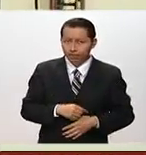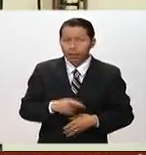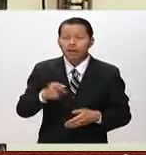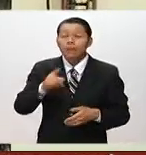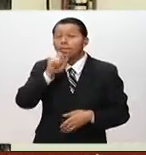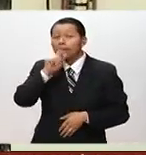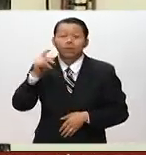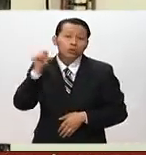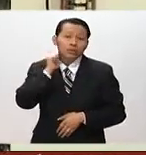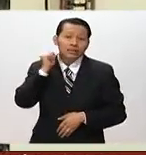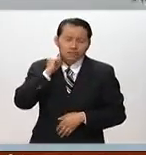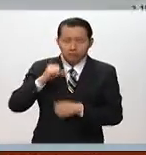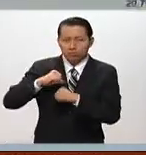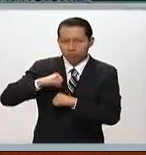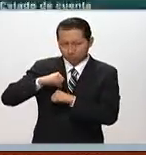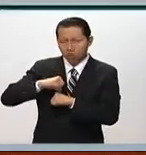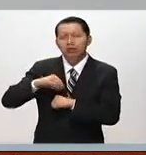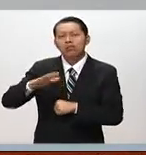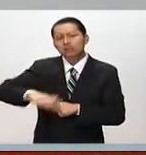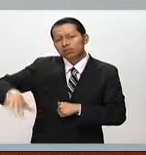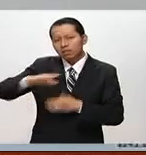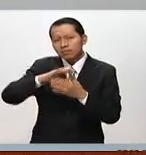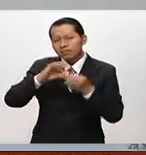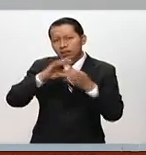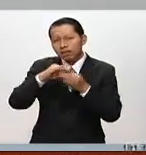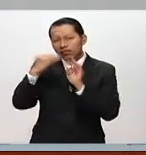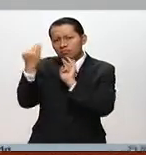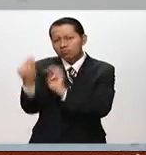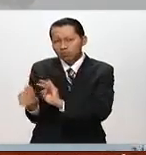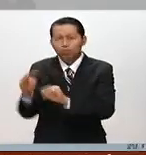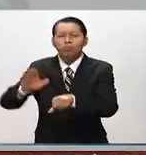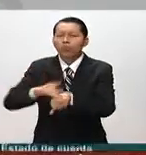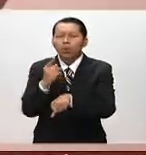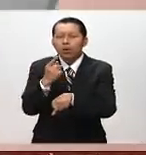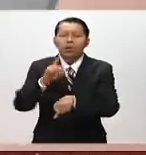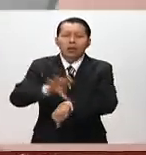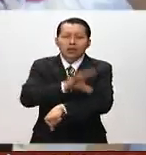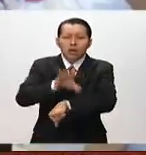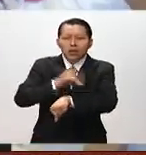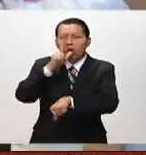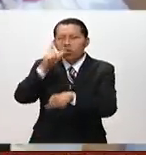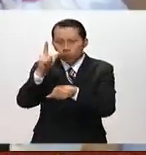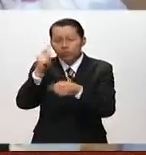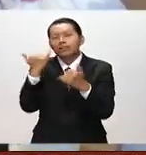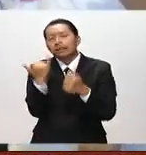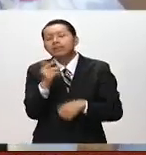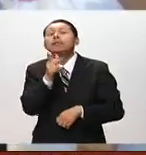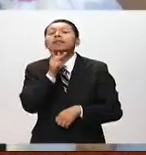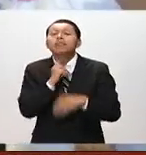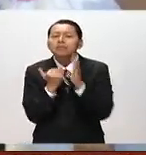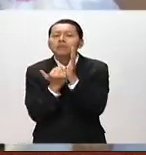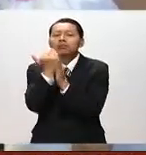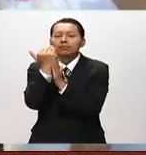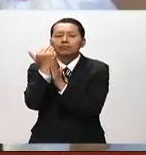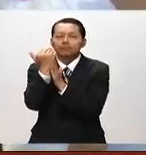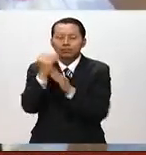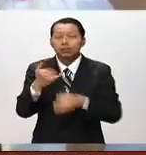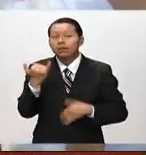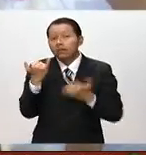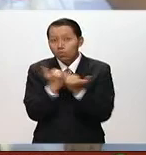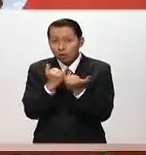Senado, autoridades federales explican por qué aumentó el precio de combustible y la luz. El gobierno velará por los derechos de